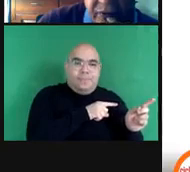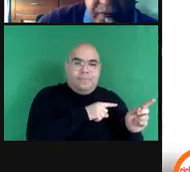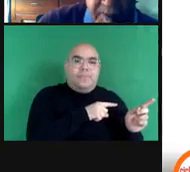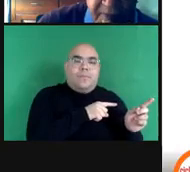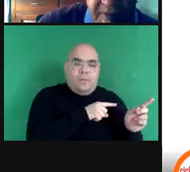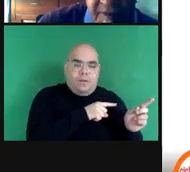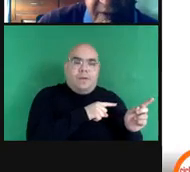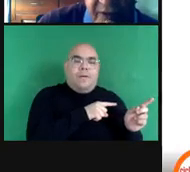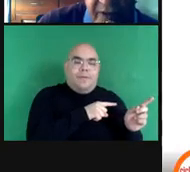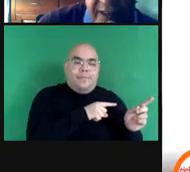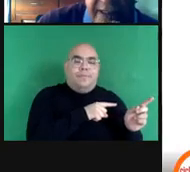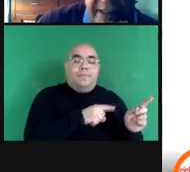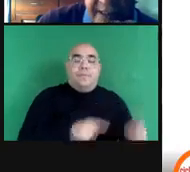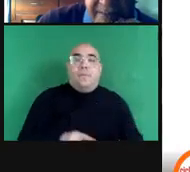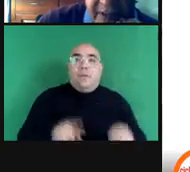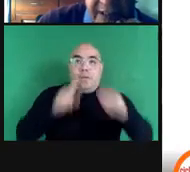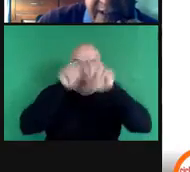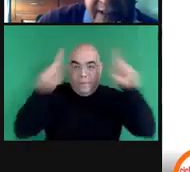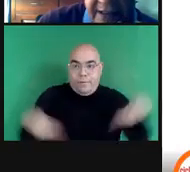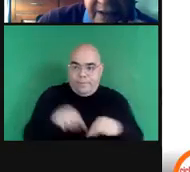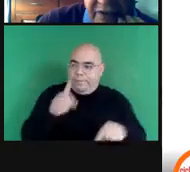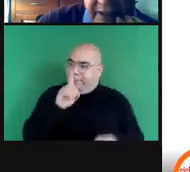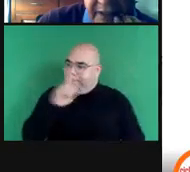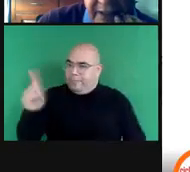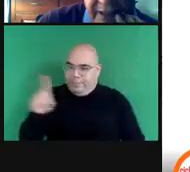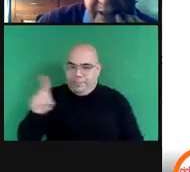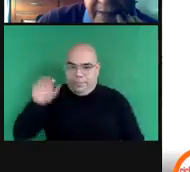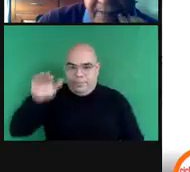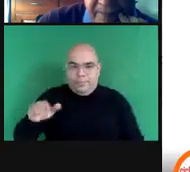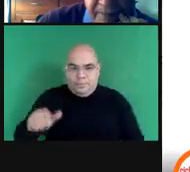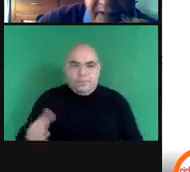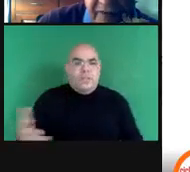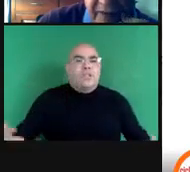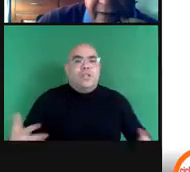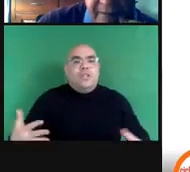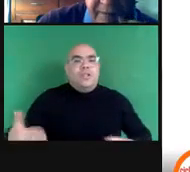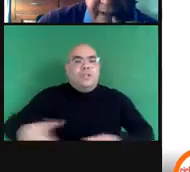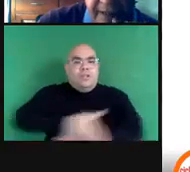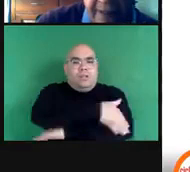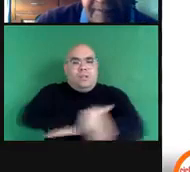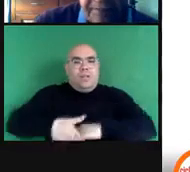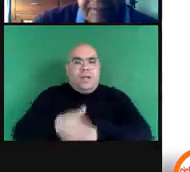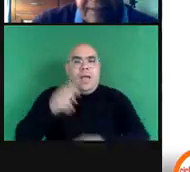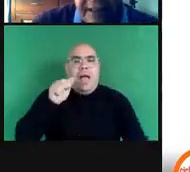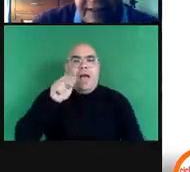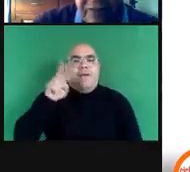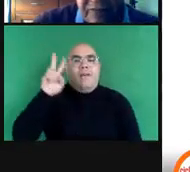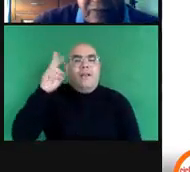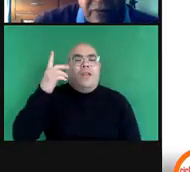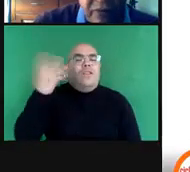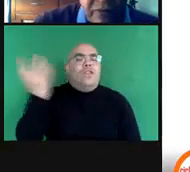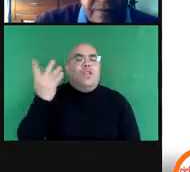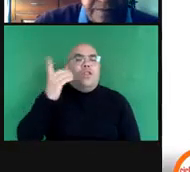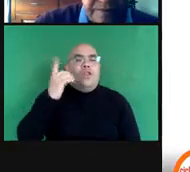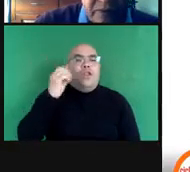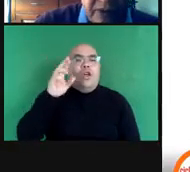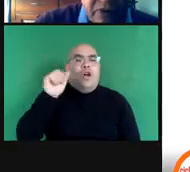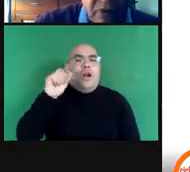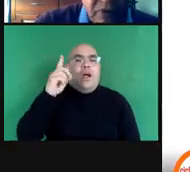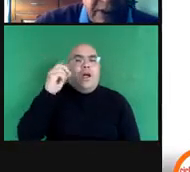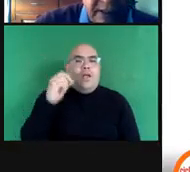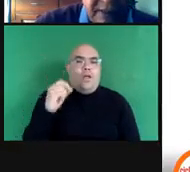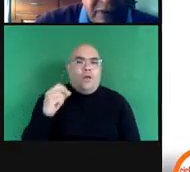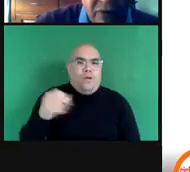derecho inferior, también aquí sobre la avenida El Dorado, que es